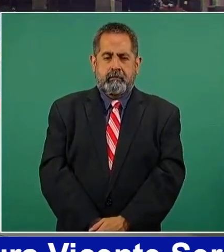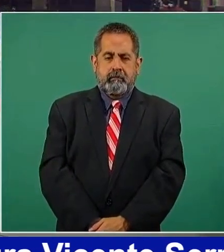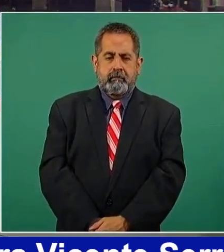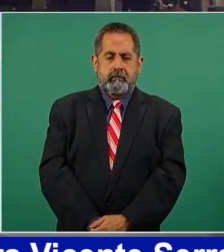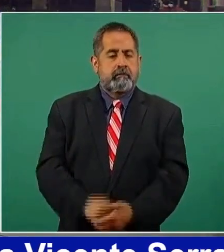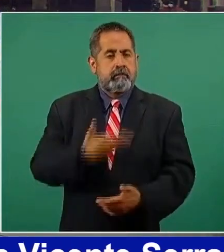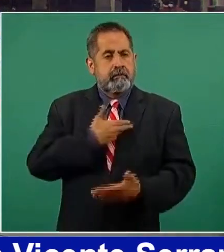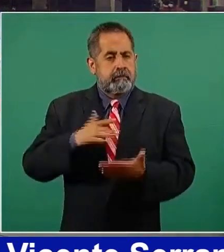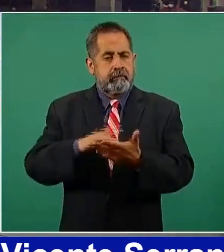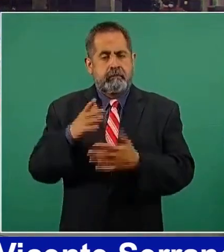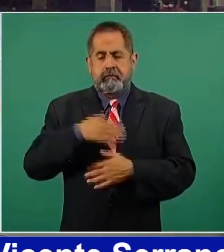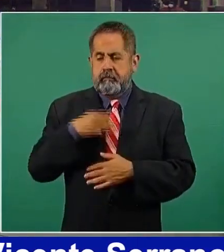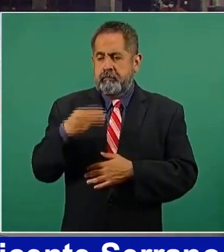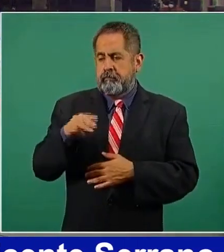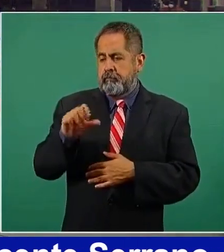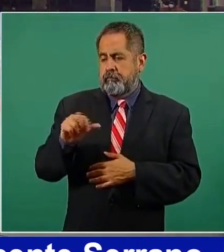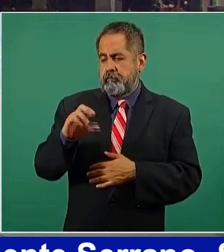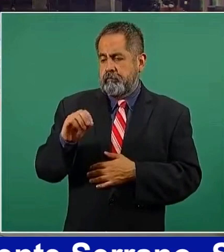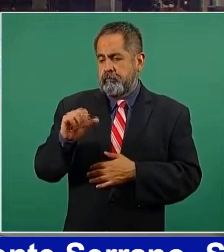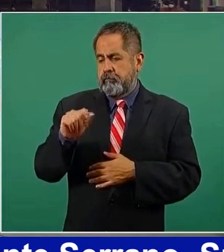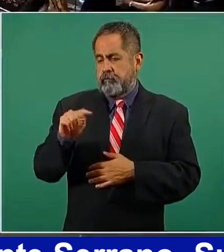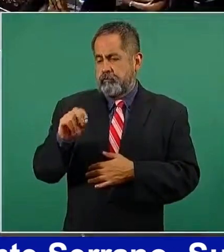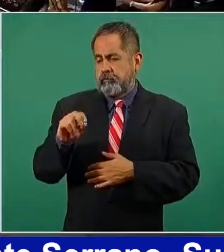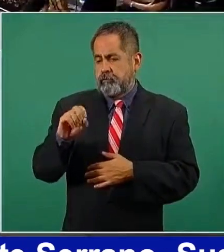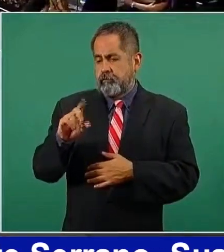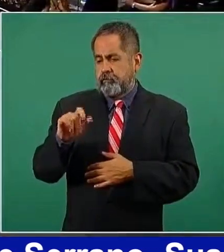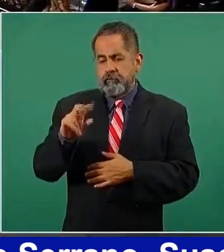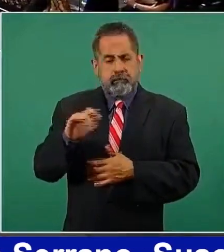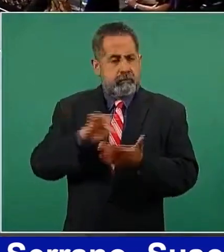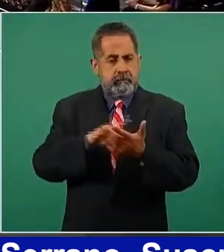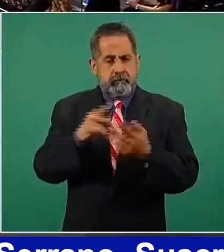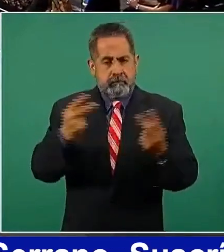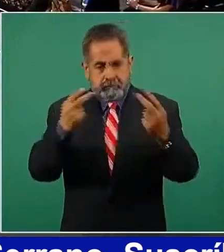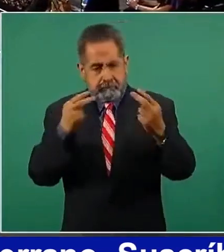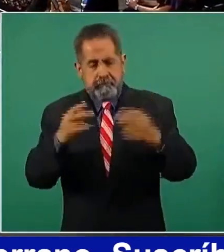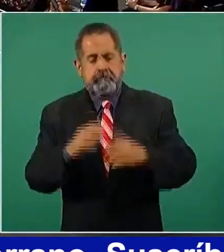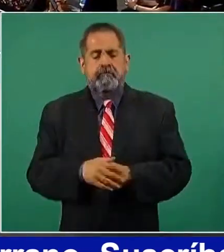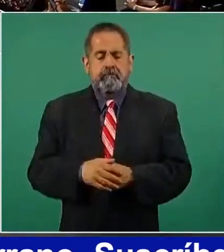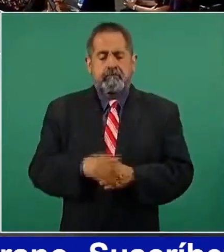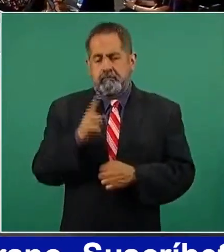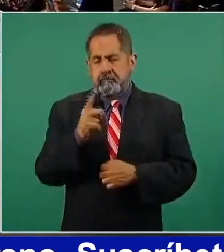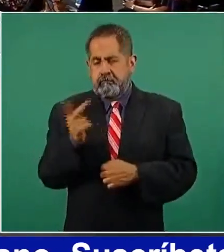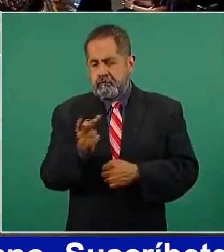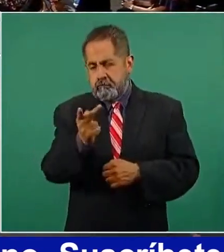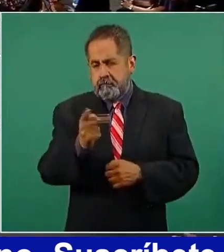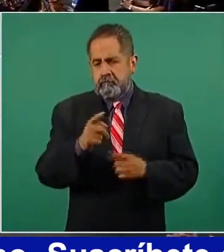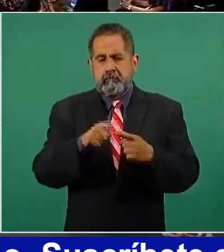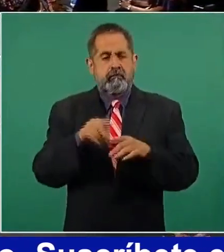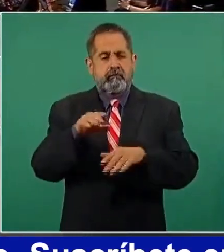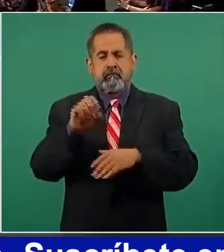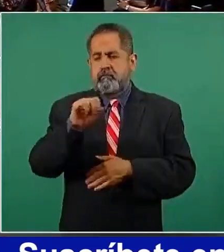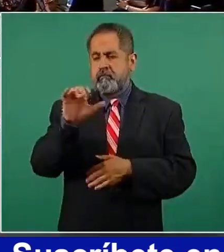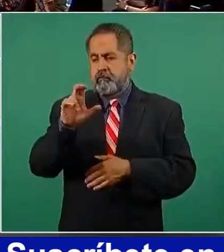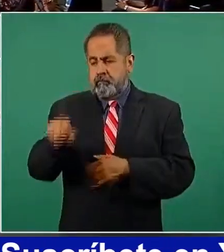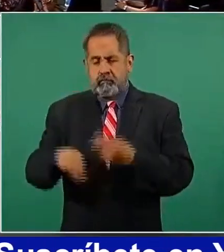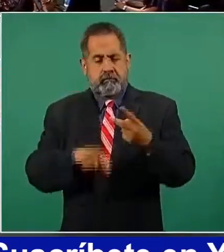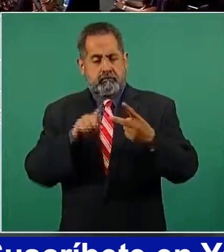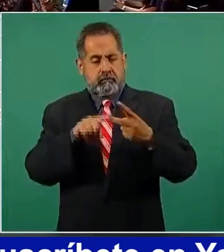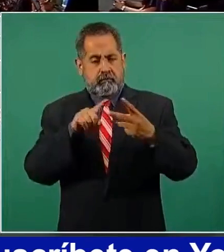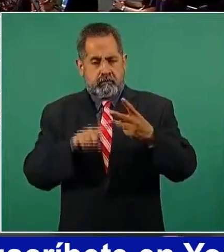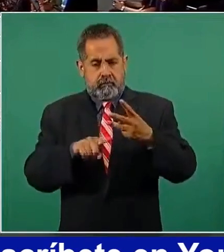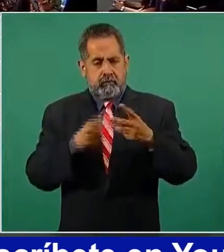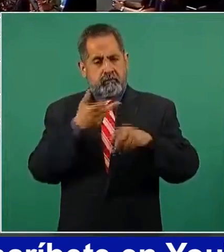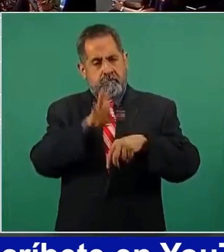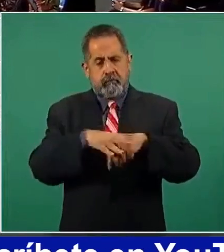Gracias, presidente Marco Antonio Olvera. Gracias a la gente que nos escucha y lo ve. Tengo una pregunta sobre la Corte y dos denuncias. Si